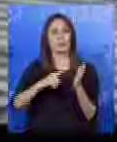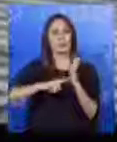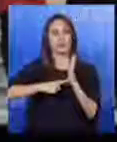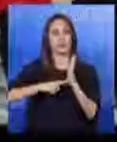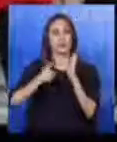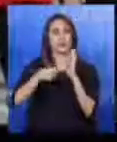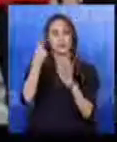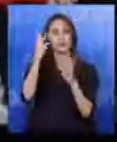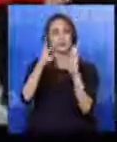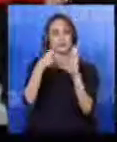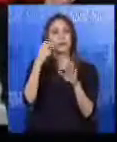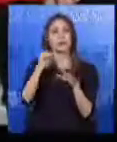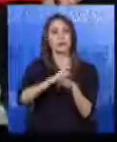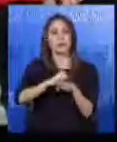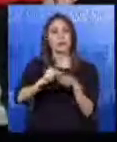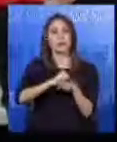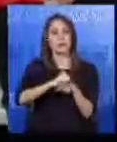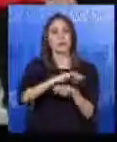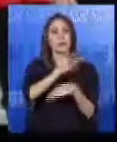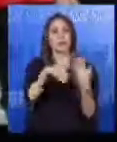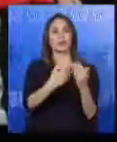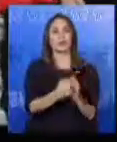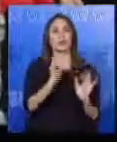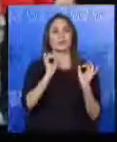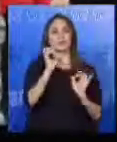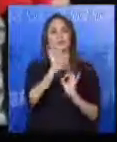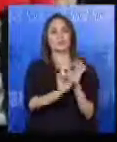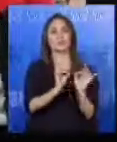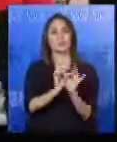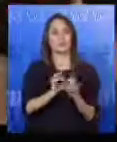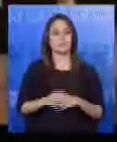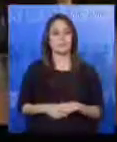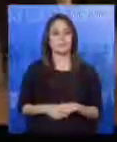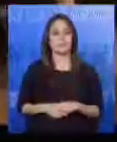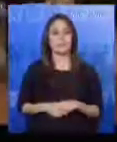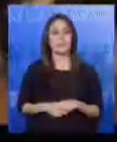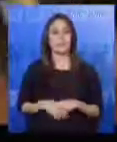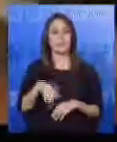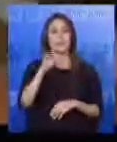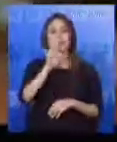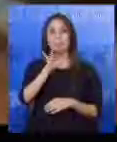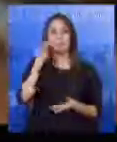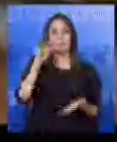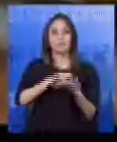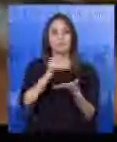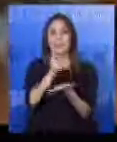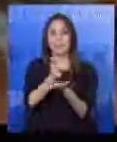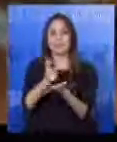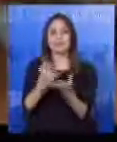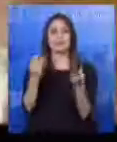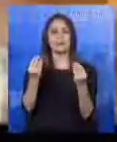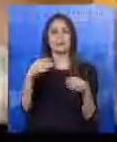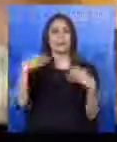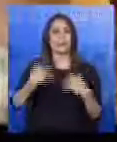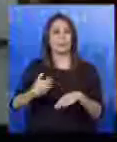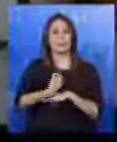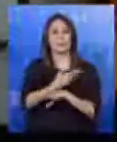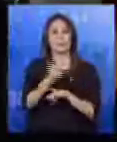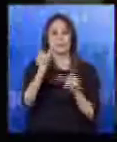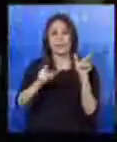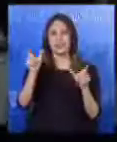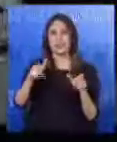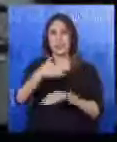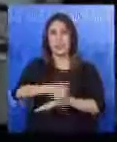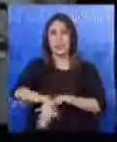una y otra vez para que todo salga impecable. El movimiento de las terminales de transportación se intensifica con el pasar de las horas. Las